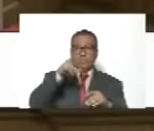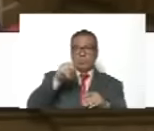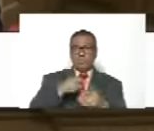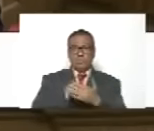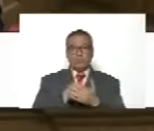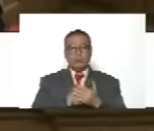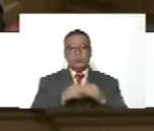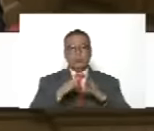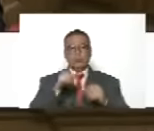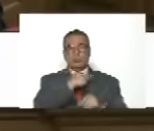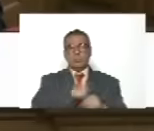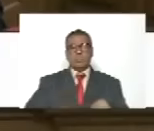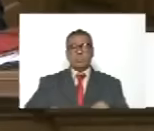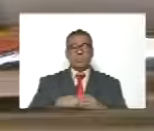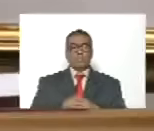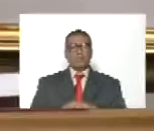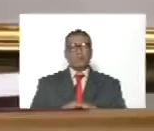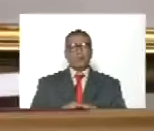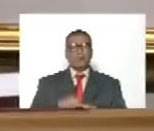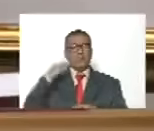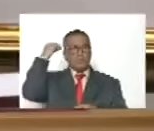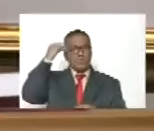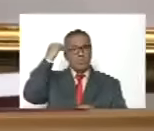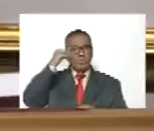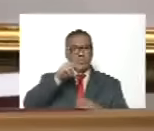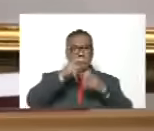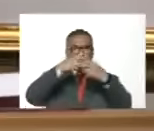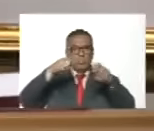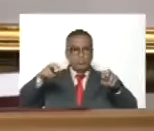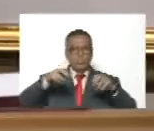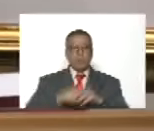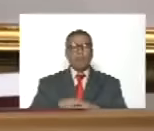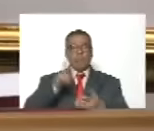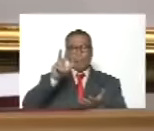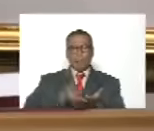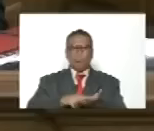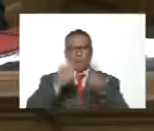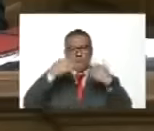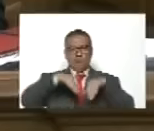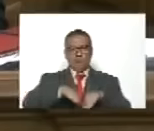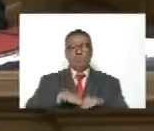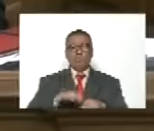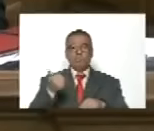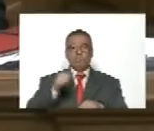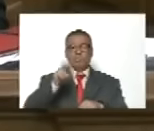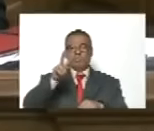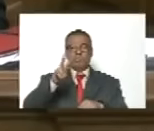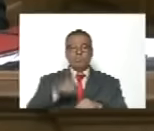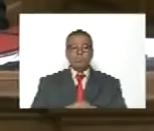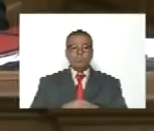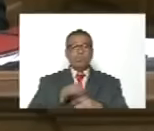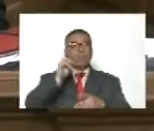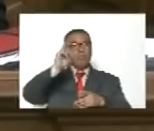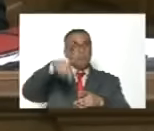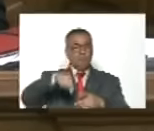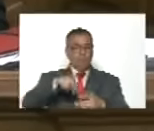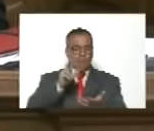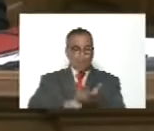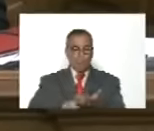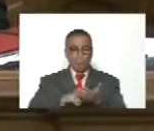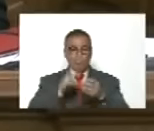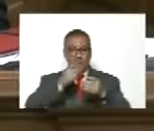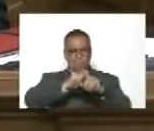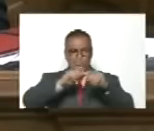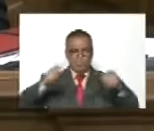de lucro. Es todo, ciudadano presidente. En consideración el epígrafe. Aprobado. Siguiente. Décimo segundo. Se sugiere aprobar con modificación